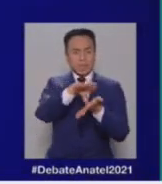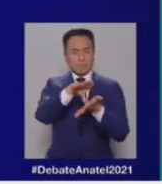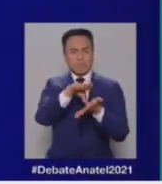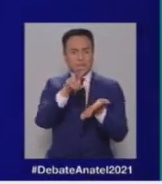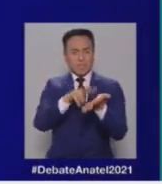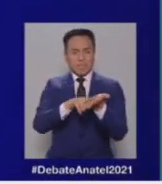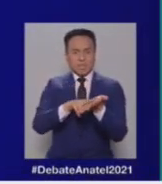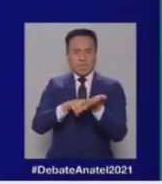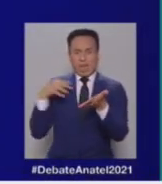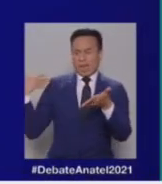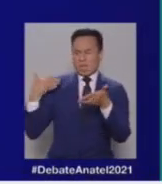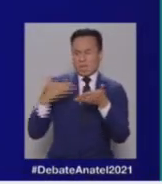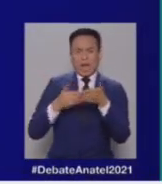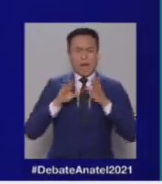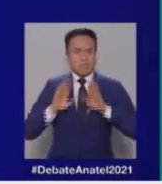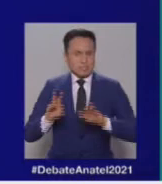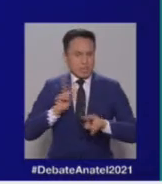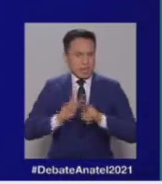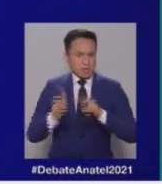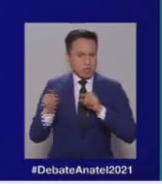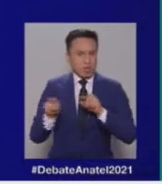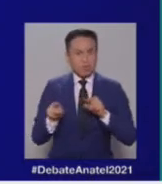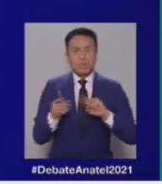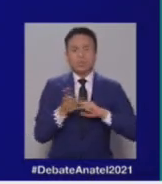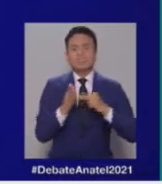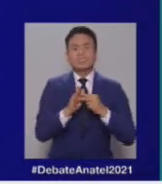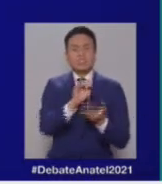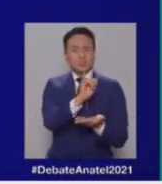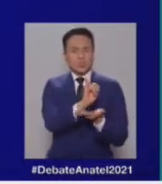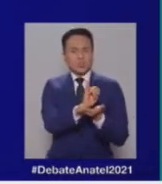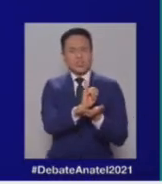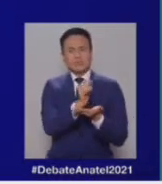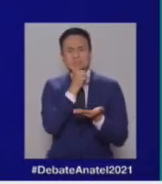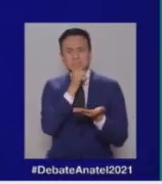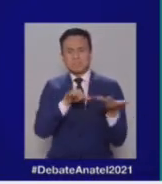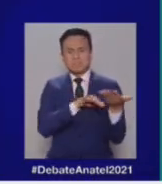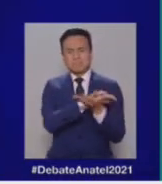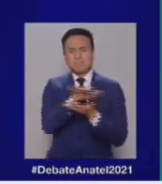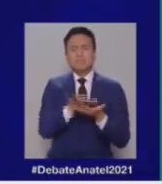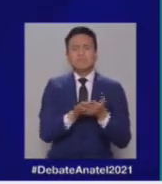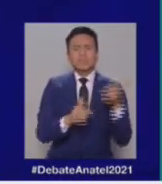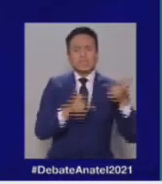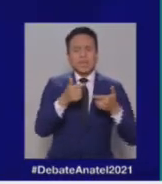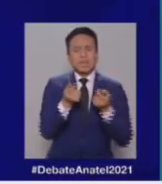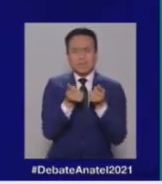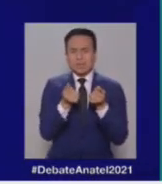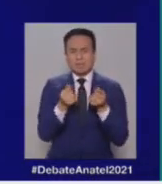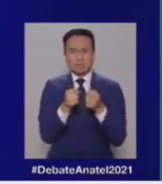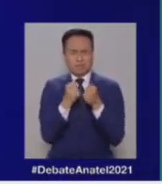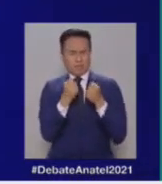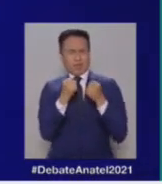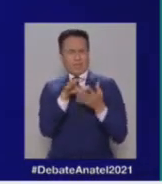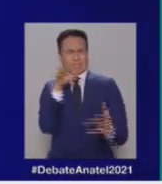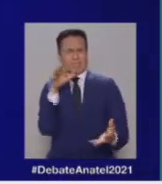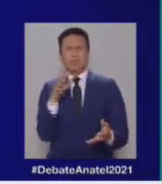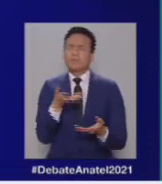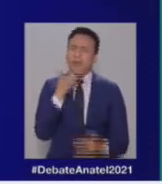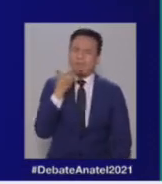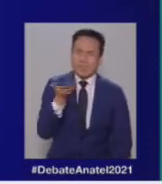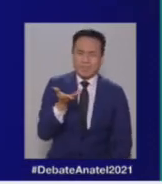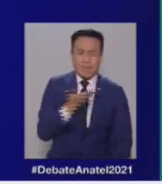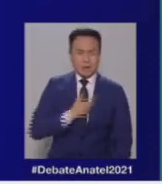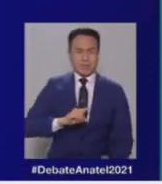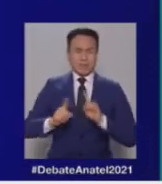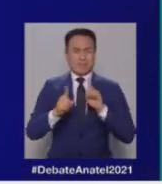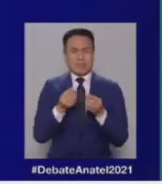El profesor acusó a Gabriel Boric de tener un colaborador de la Agencia Central de Inteligencia de Estados Unidos, CIA, por sus siglas en inglés,